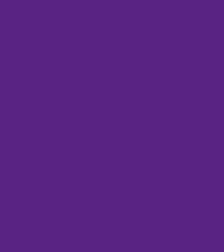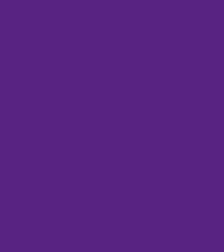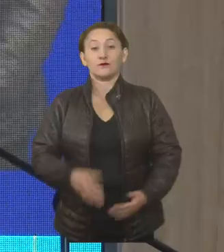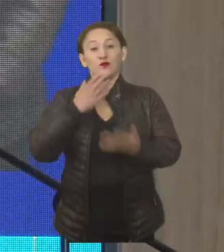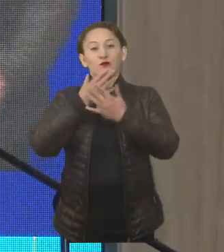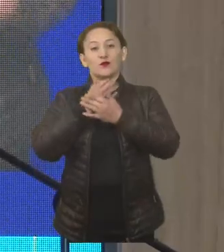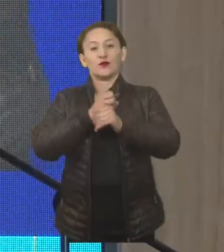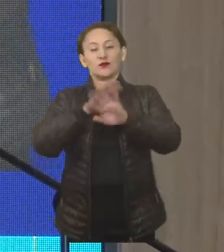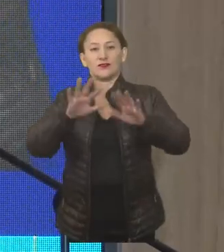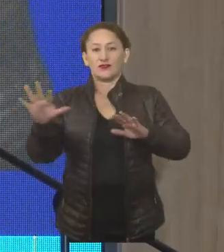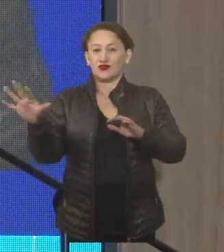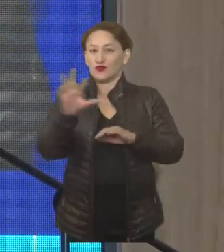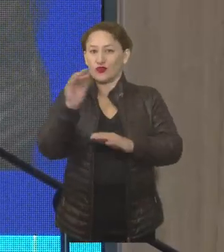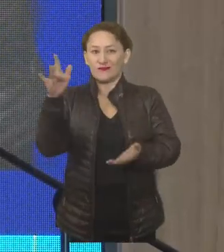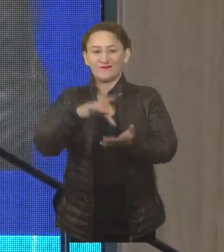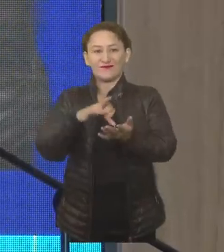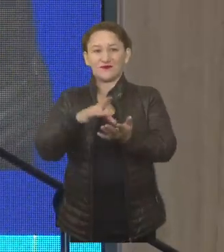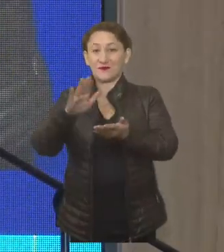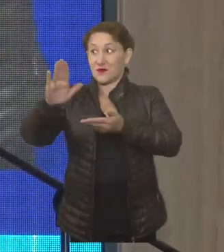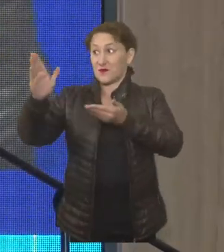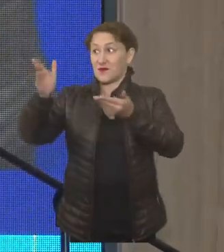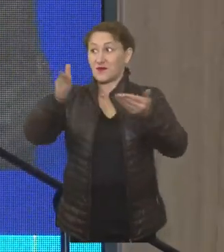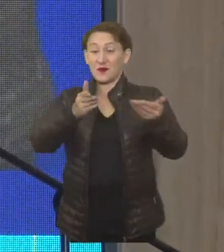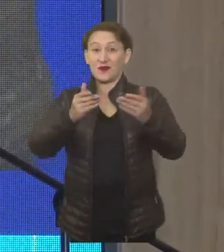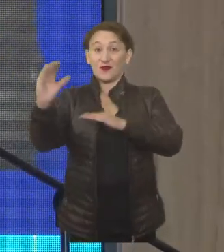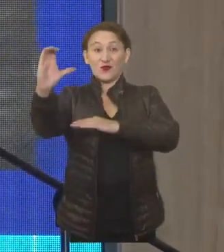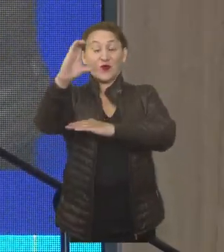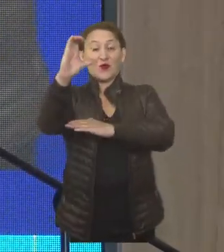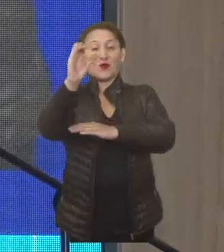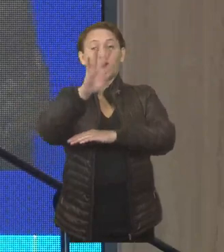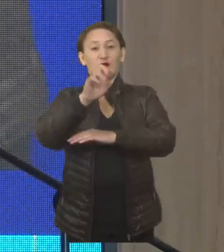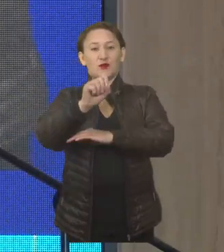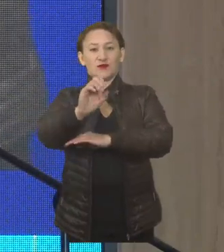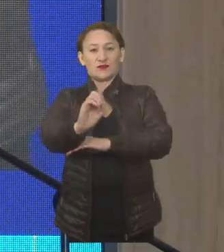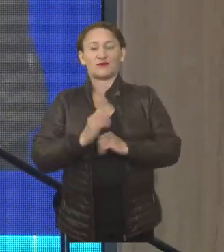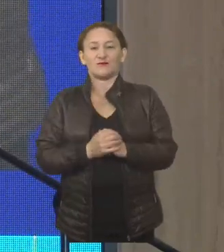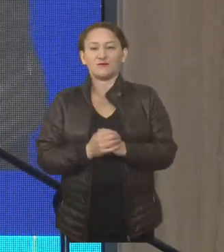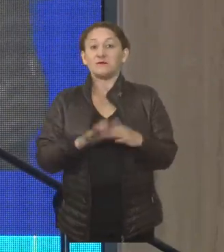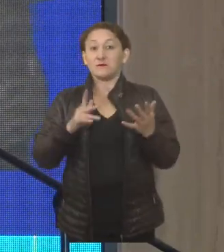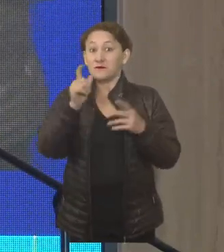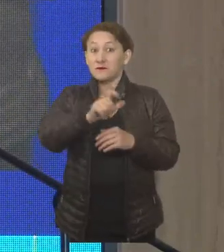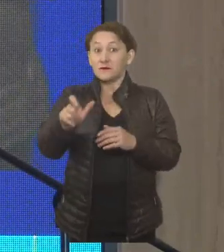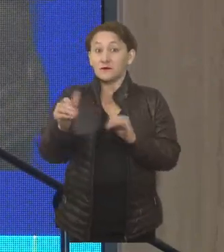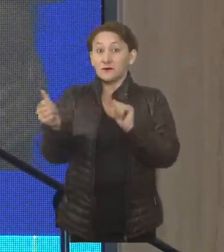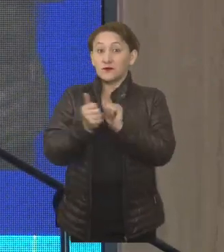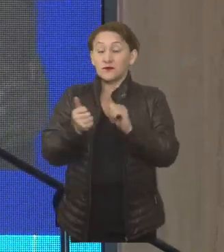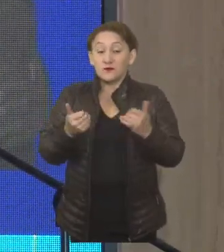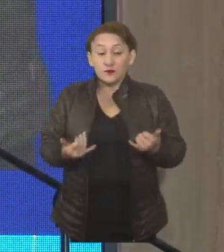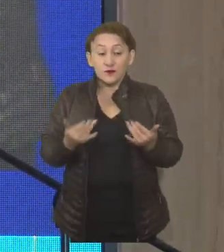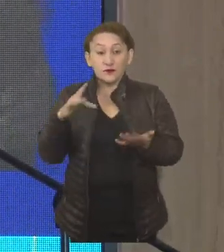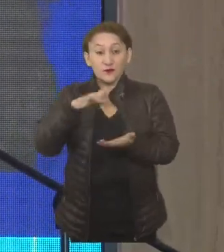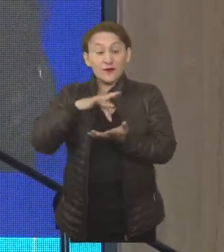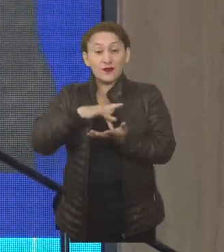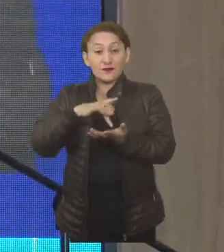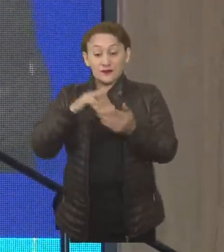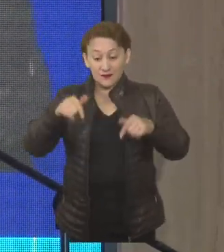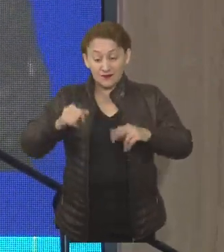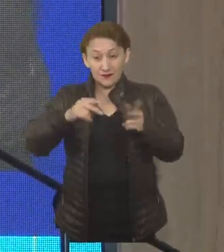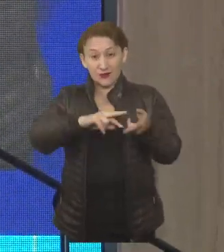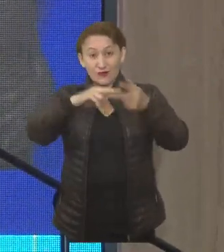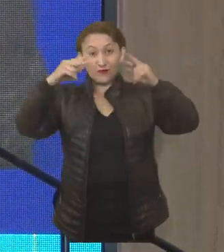Buenos días para todos los asistentes. Le damos la bienvenida a Colombia 4.0. Quienes nos acompañan de manera presencial aquí